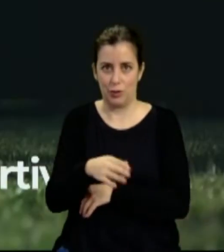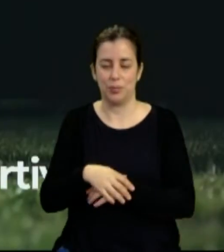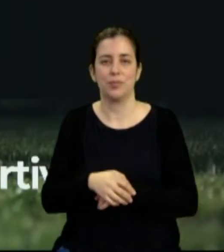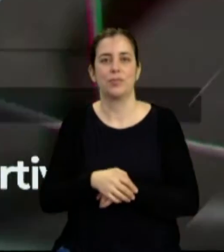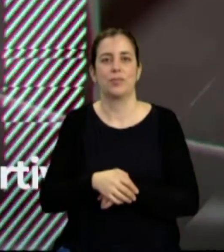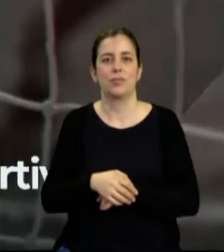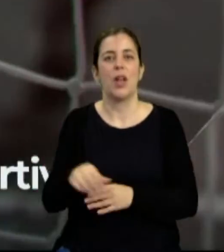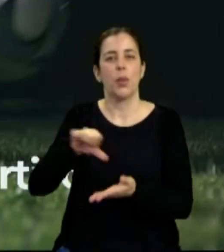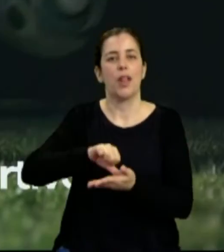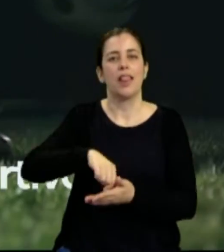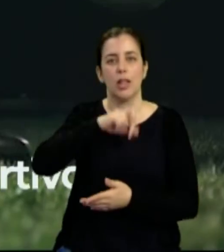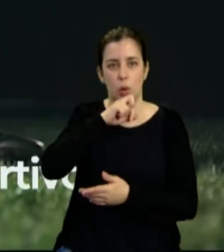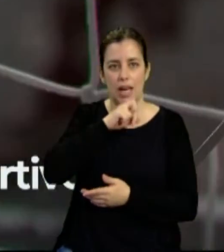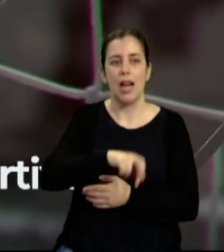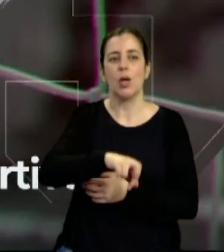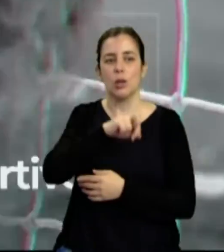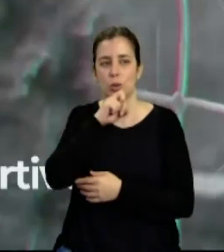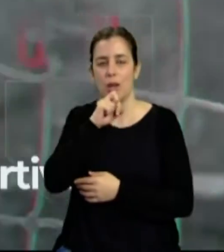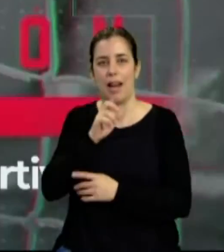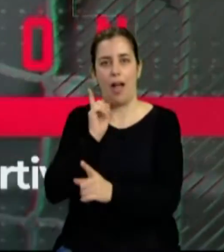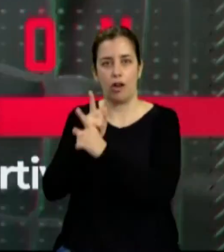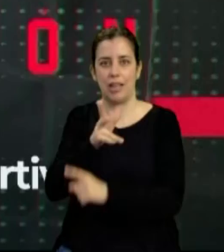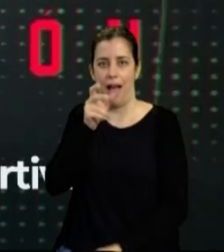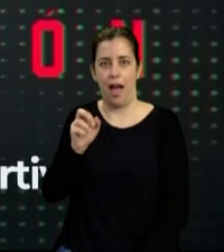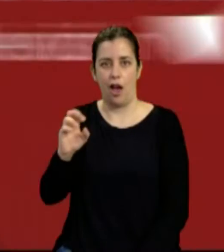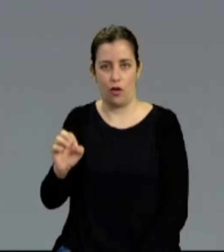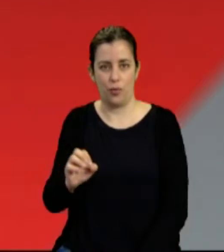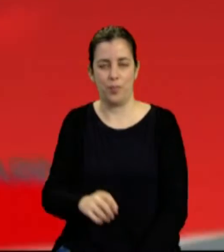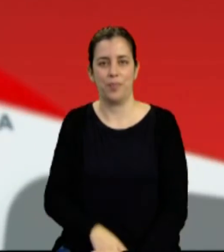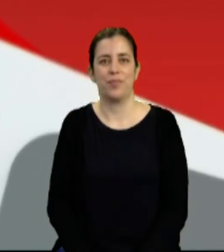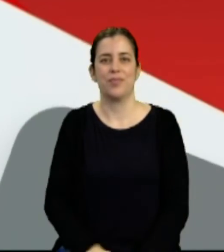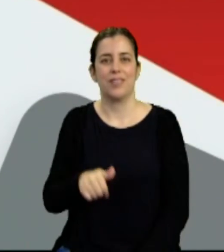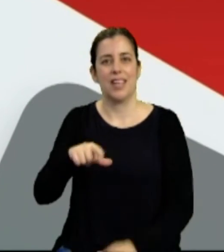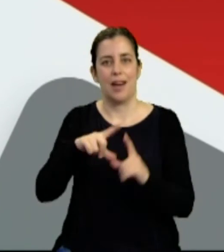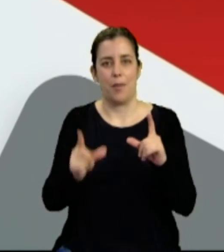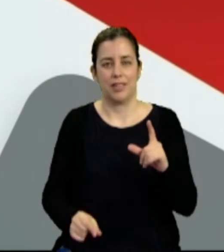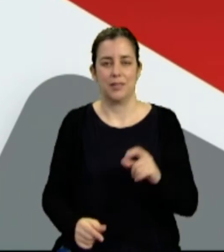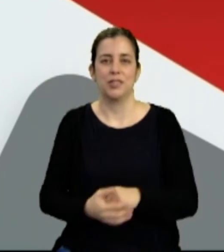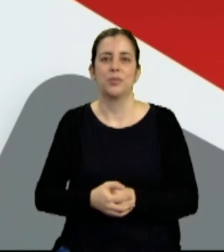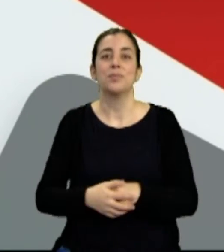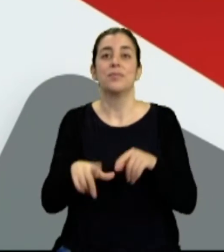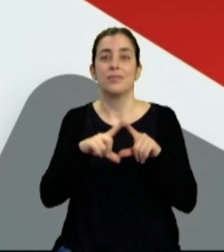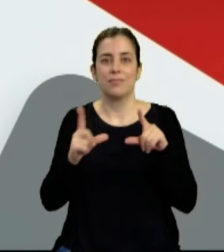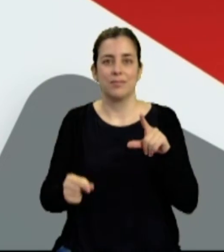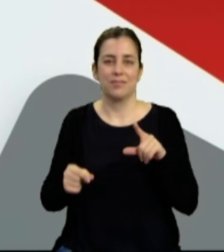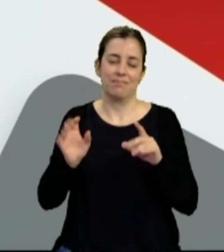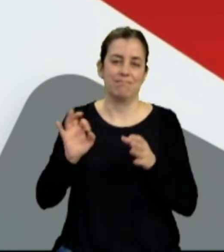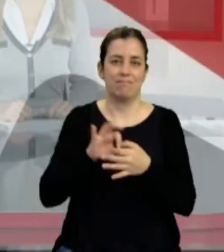de Tudela, Tudelano Aro Deportivo. Navarra Televisión, la televisión de